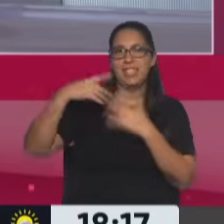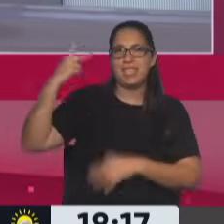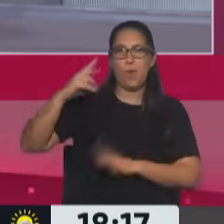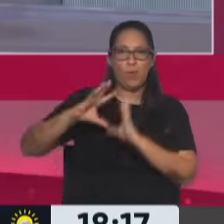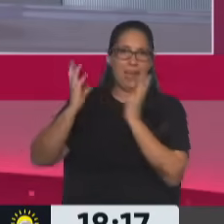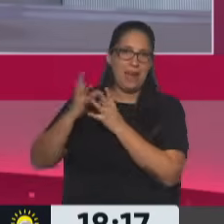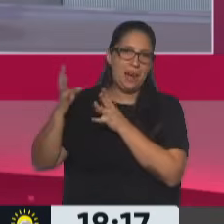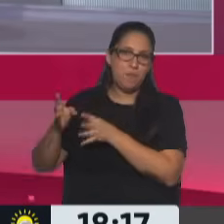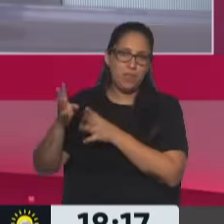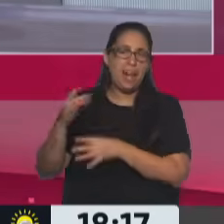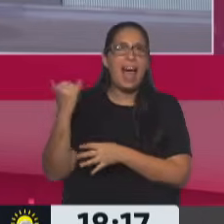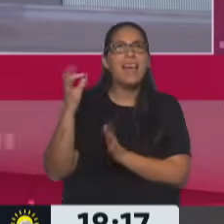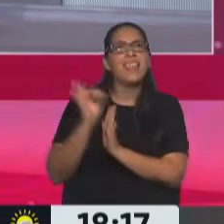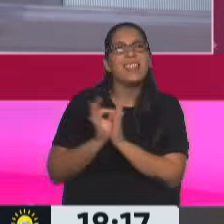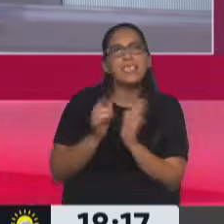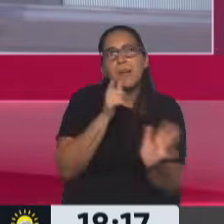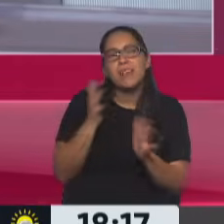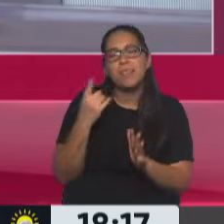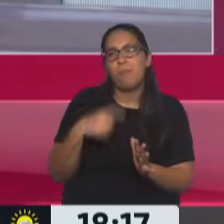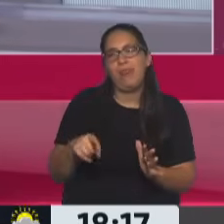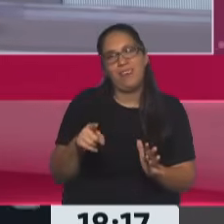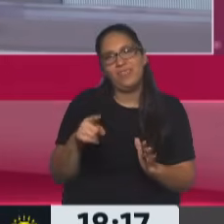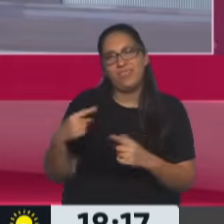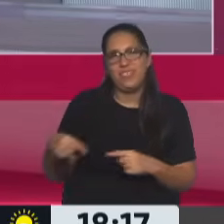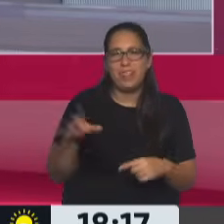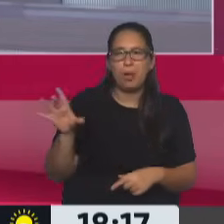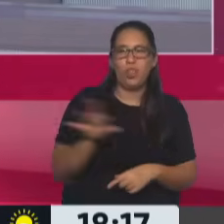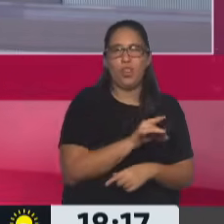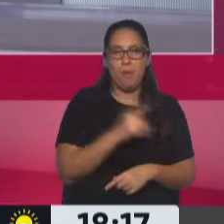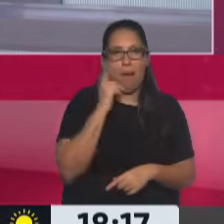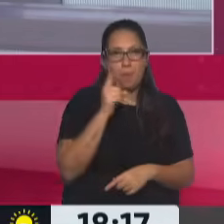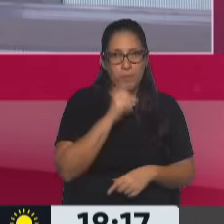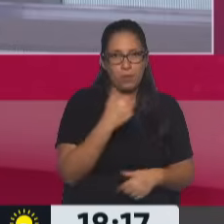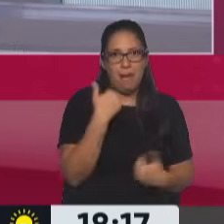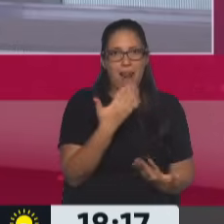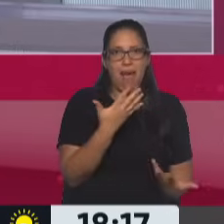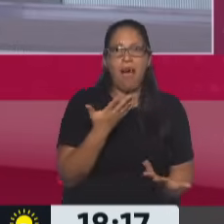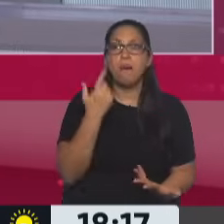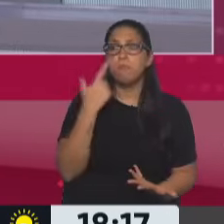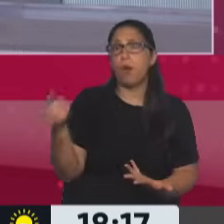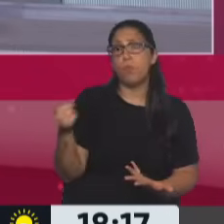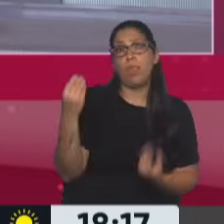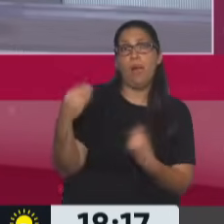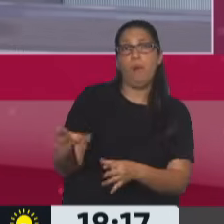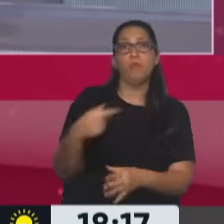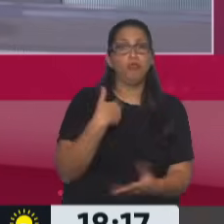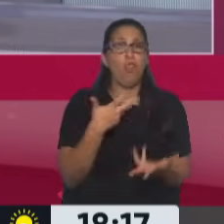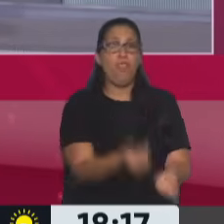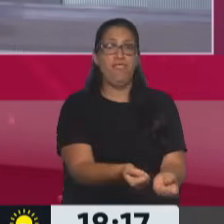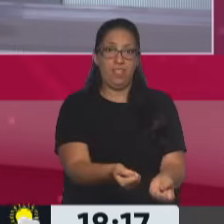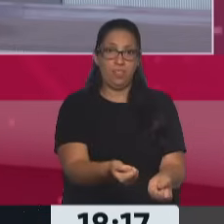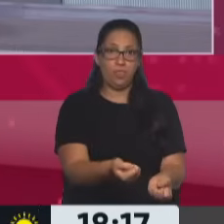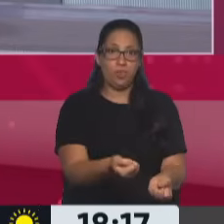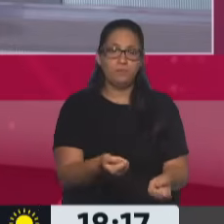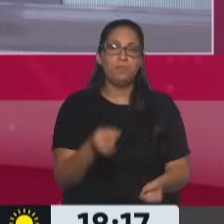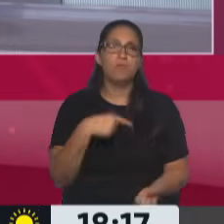Siempre hay semejanzas, pero... Ahora, en primer lugar, cuando uno mira la dinámica de Trump, yo trazaría un